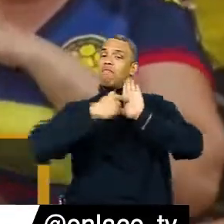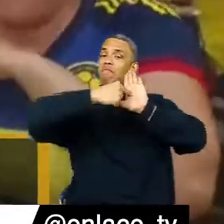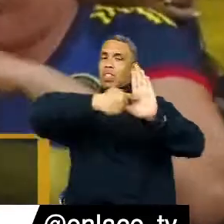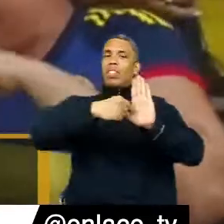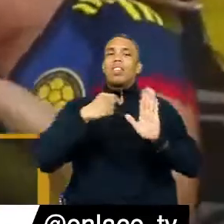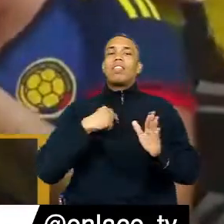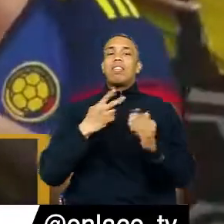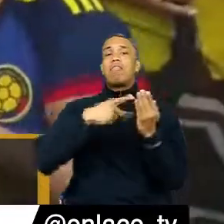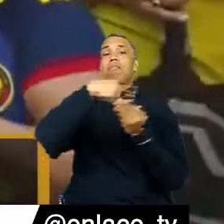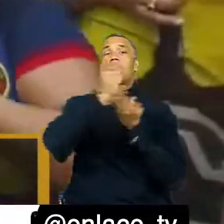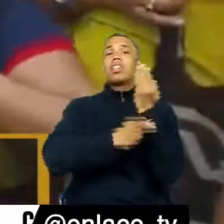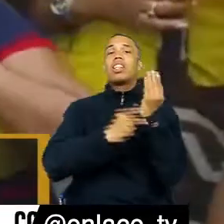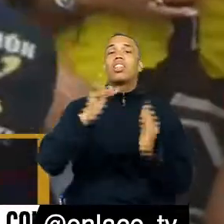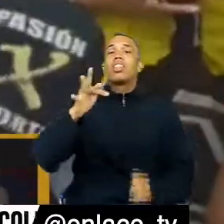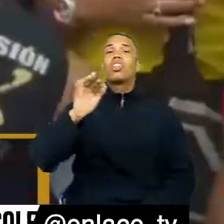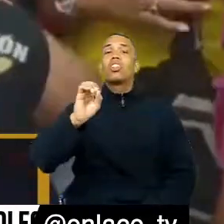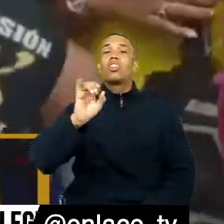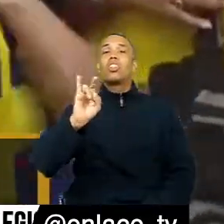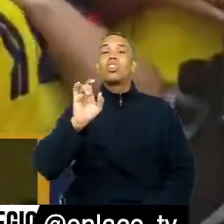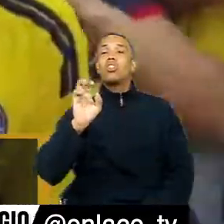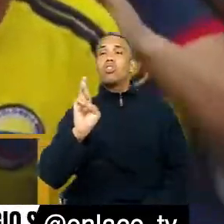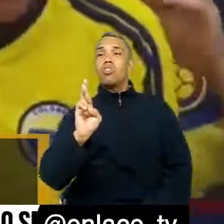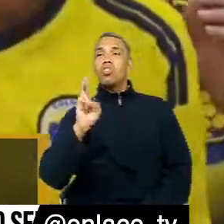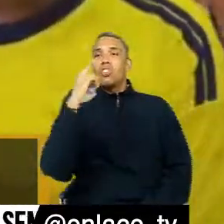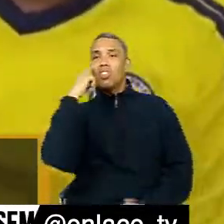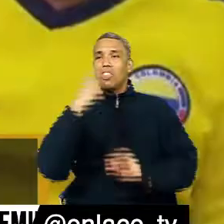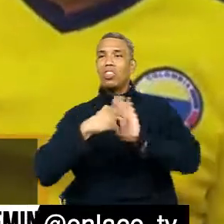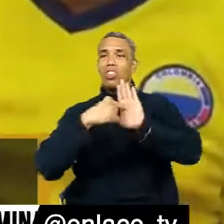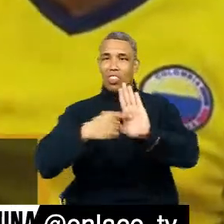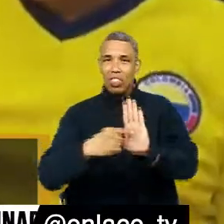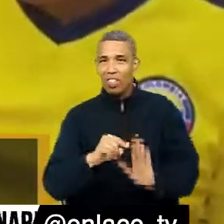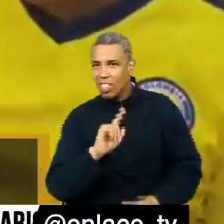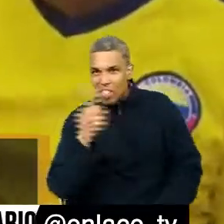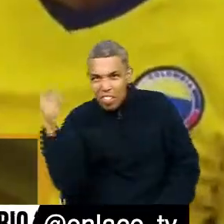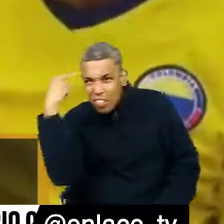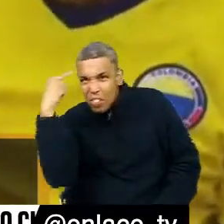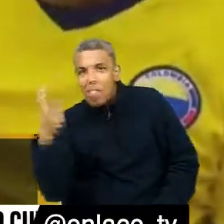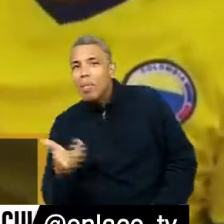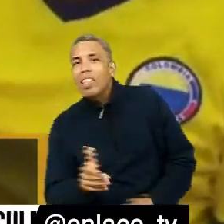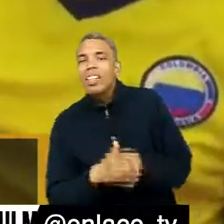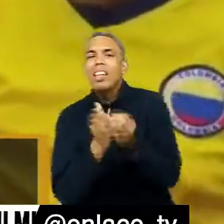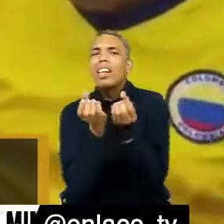empresas de turismo más famosas que hay. La señora que empieza.